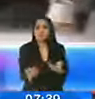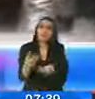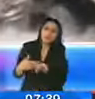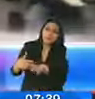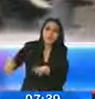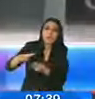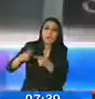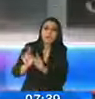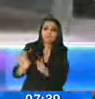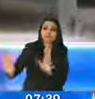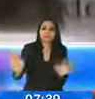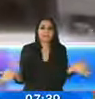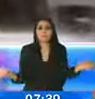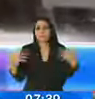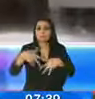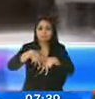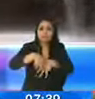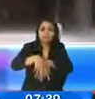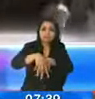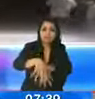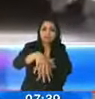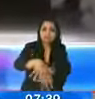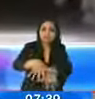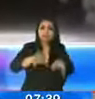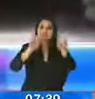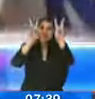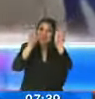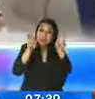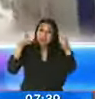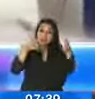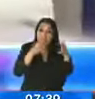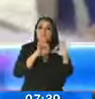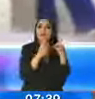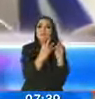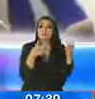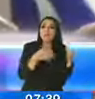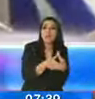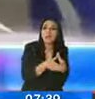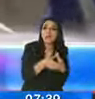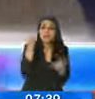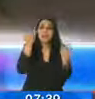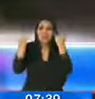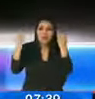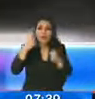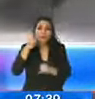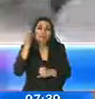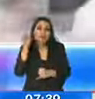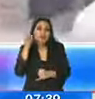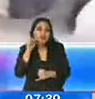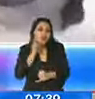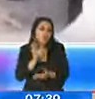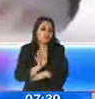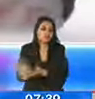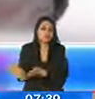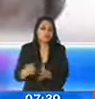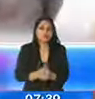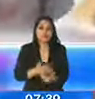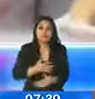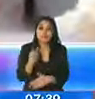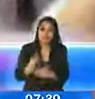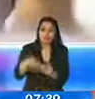amigos para sumarse a lo que consideraron una marcha a favor de la familia y en contra de la ideología de género. Los hijos son de Dios